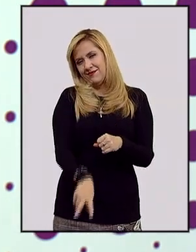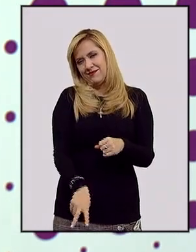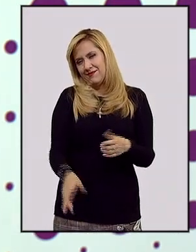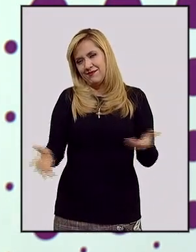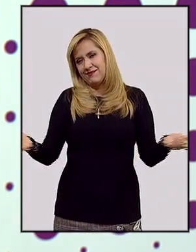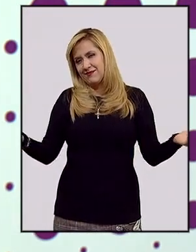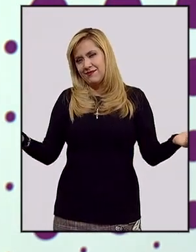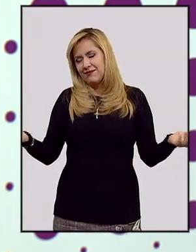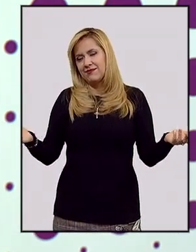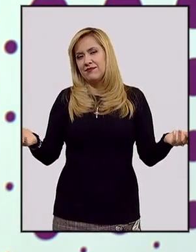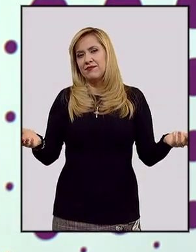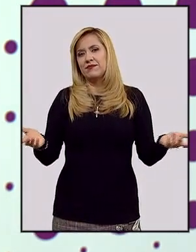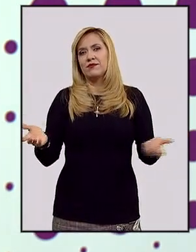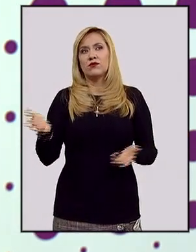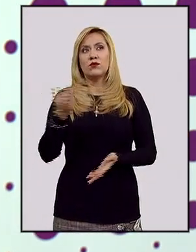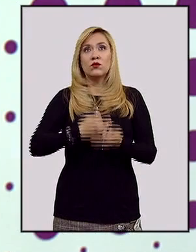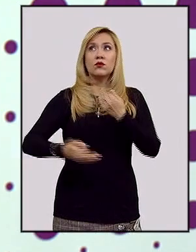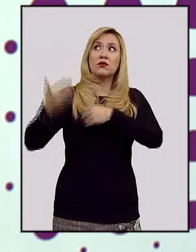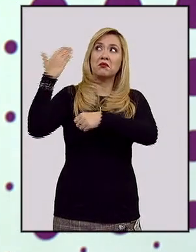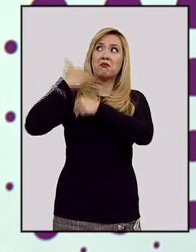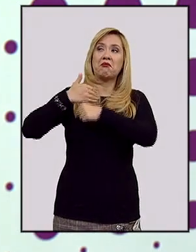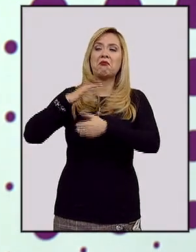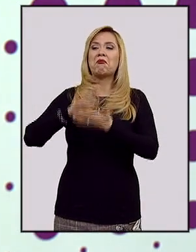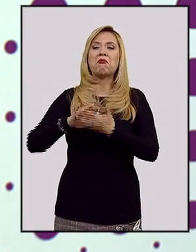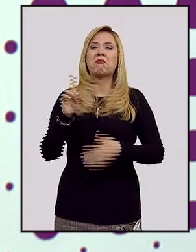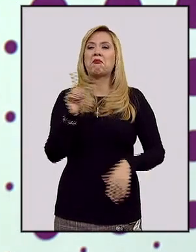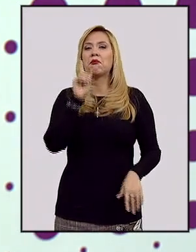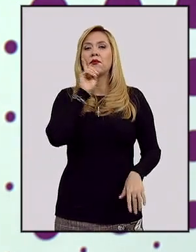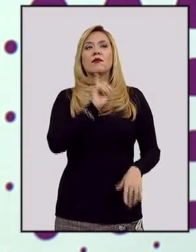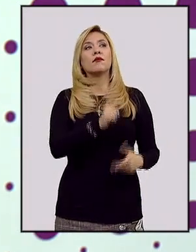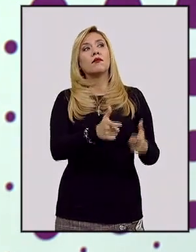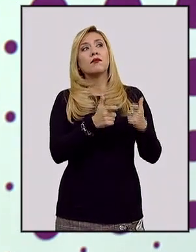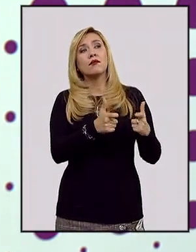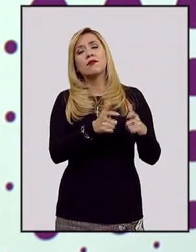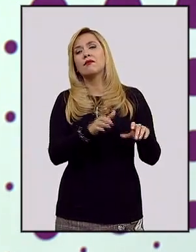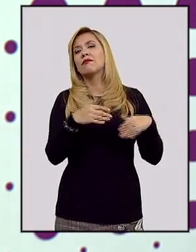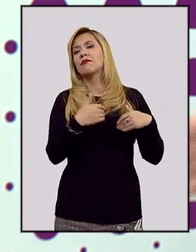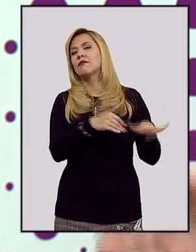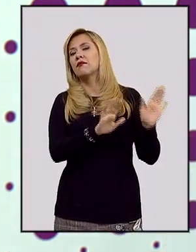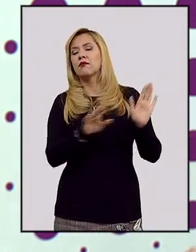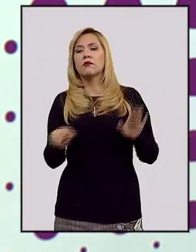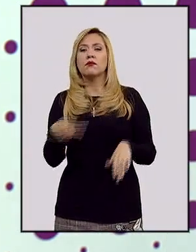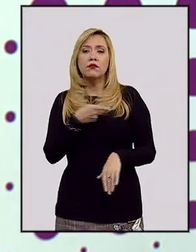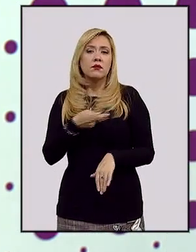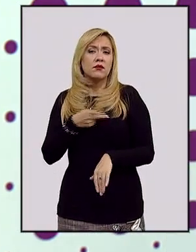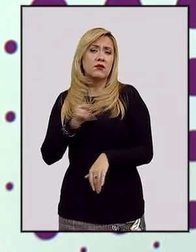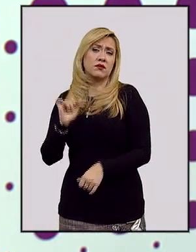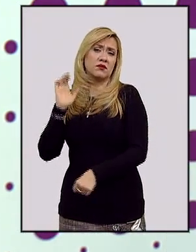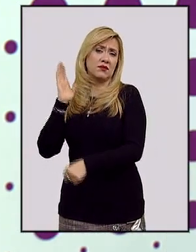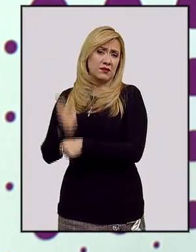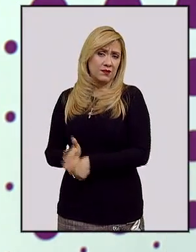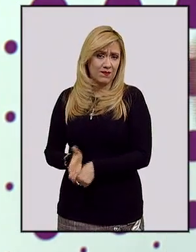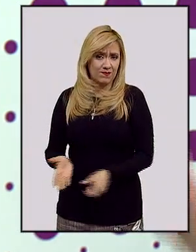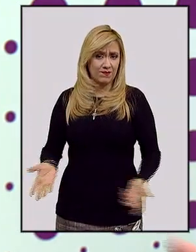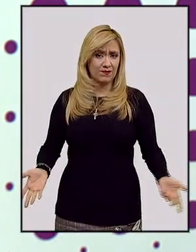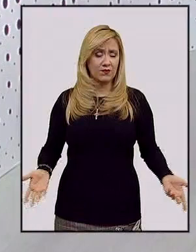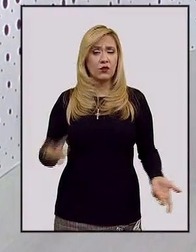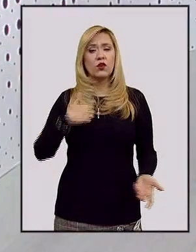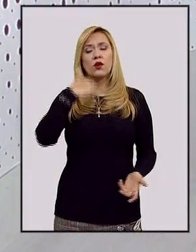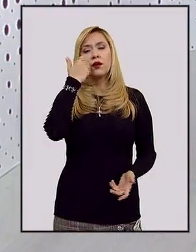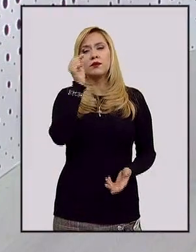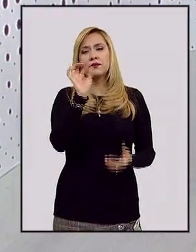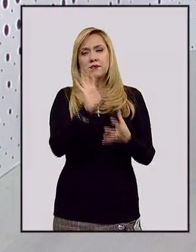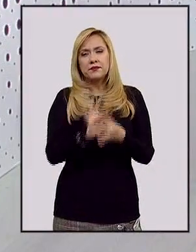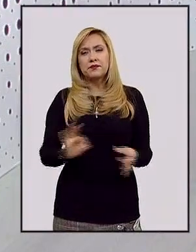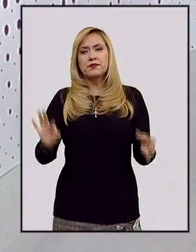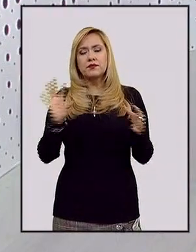ninguna, sufren este castigo penal por interrumpir su embarazo. Pero quería yo un poco ahondar un poco en el tema